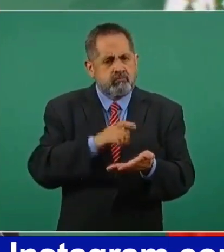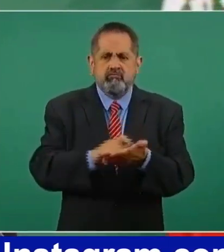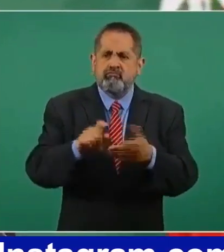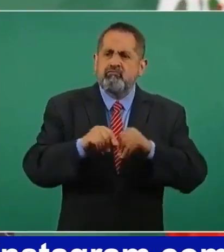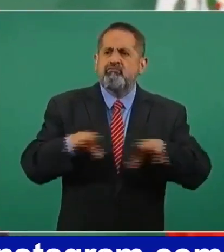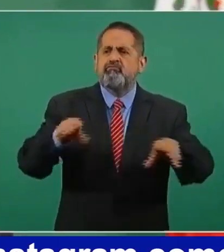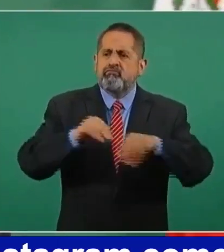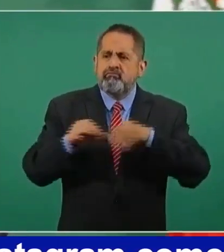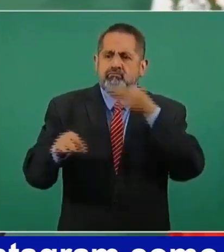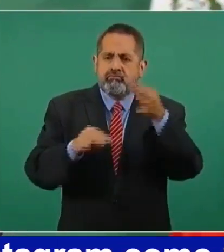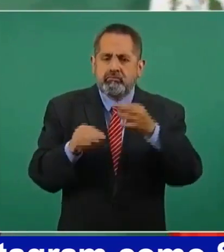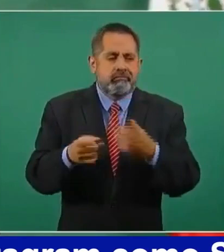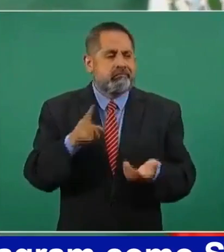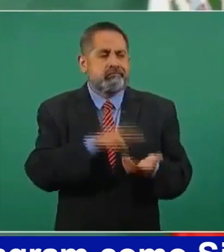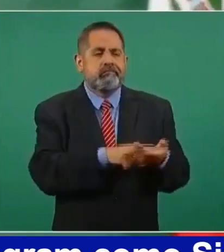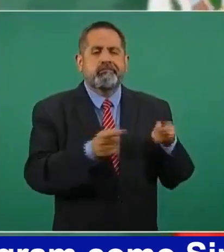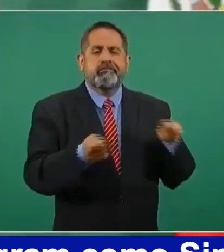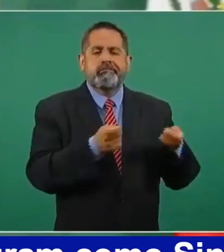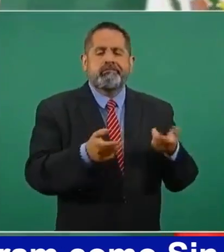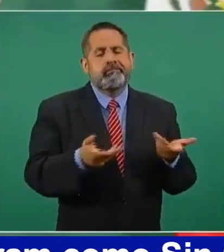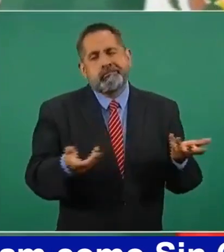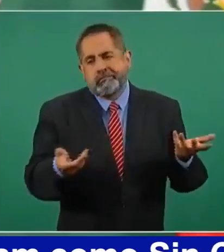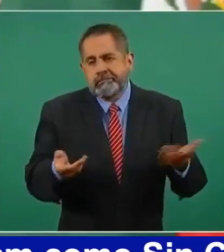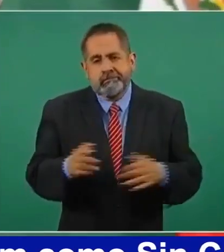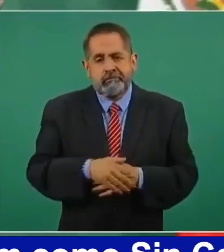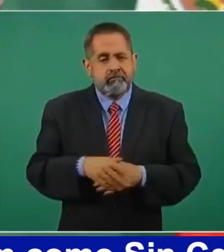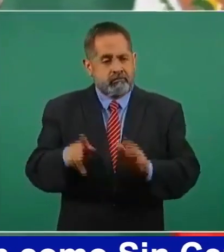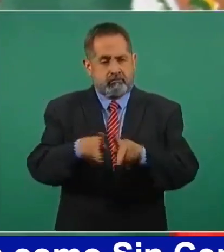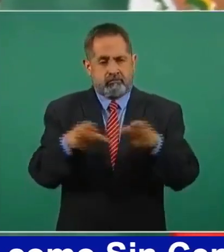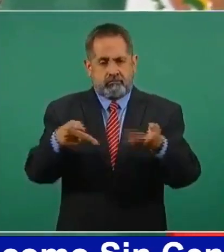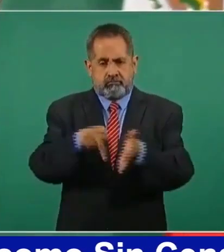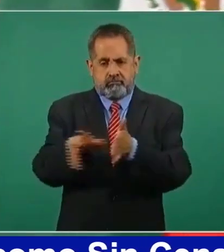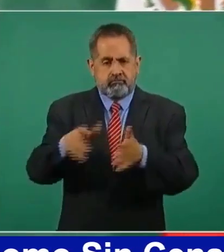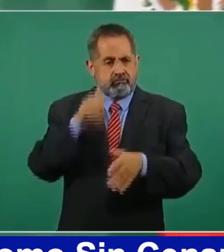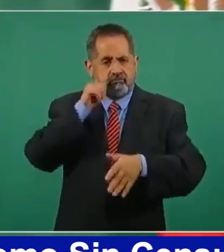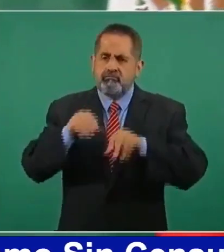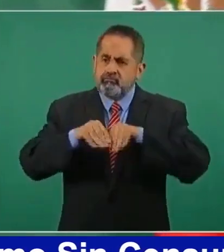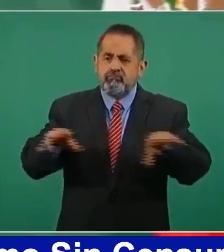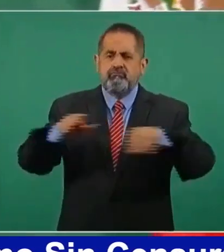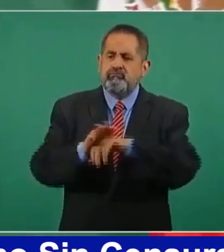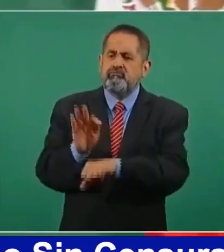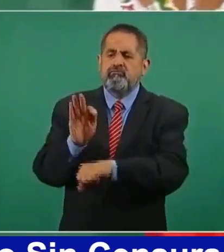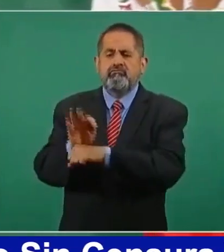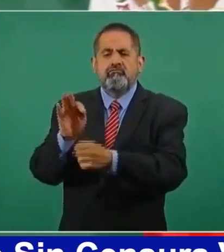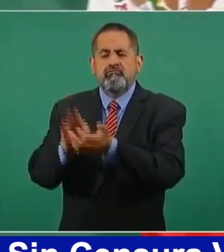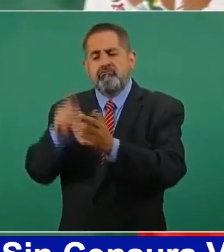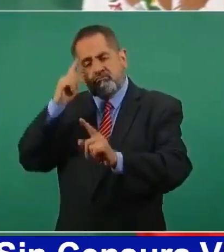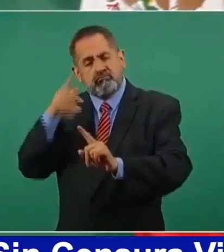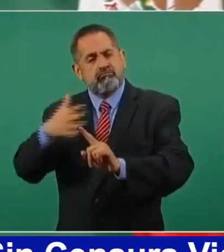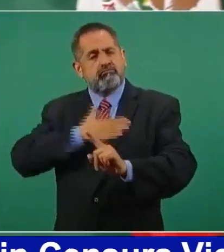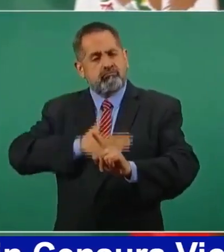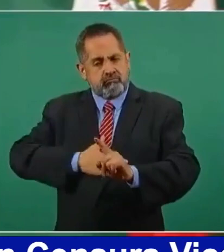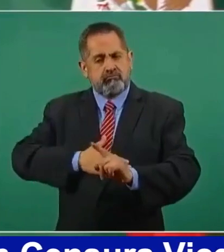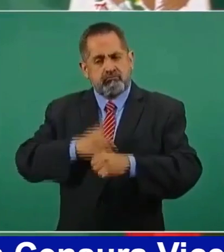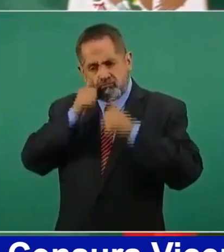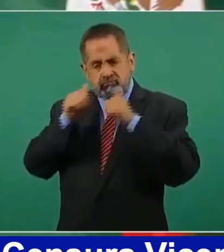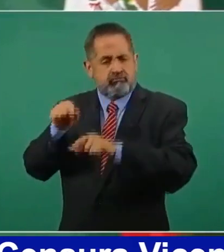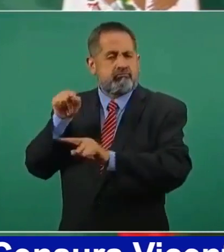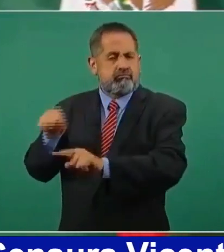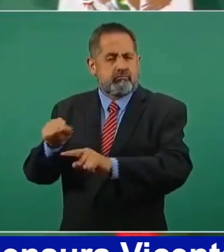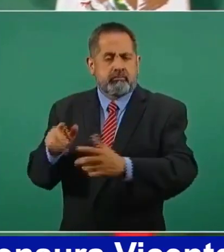que debe de estar siempre en favor de causas justas.